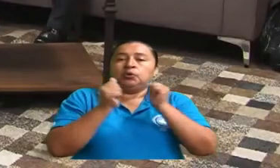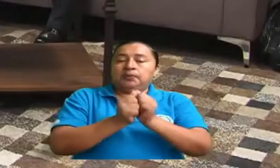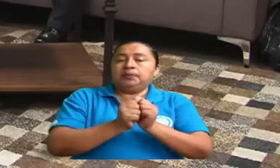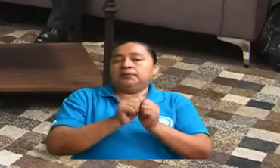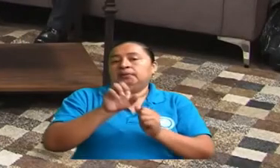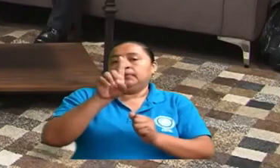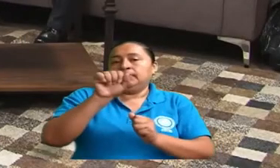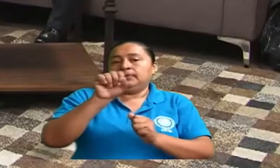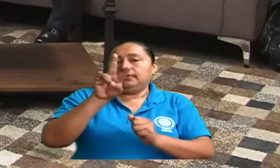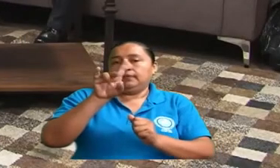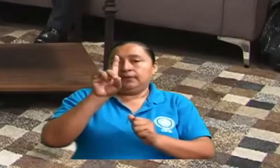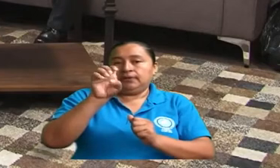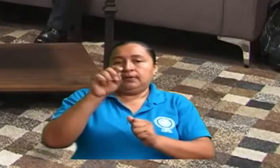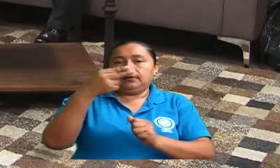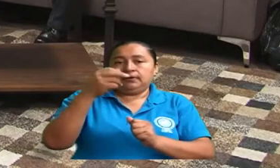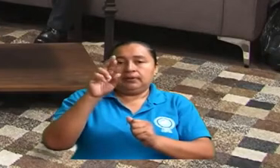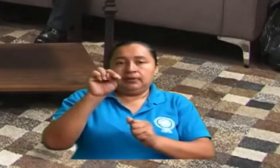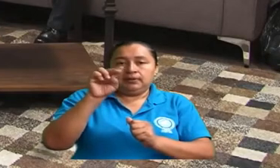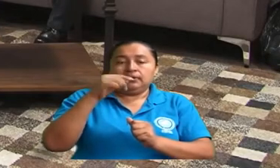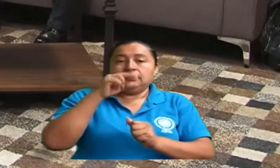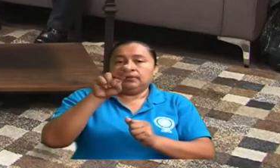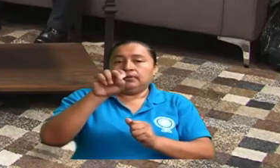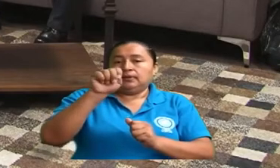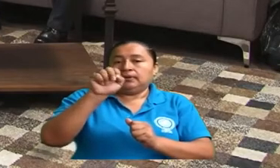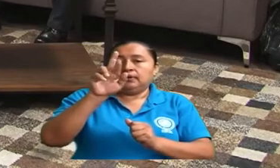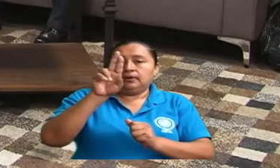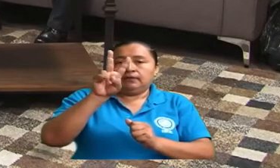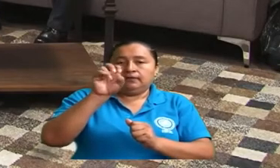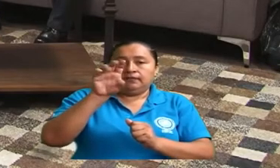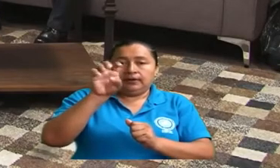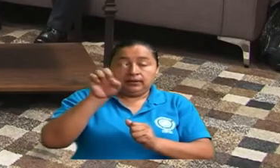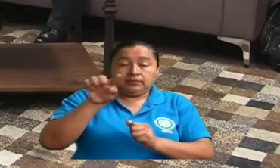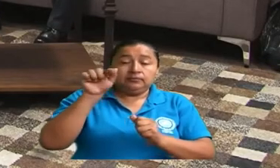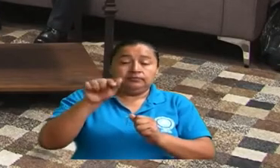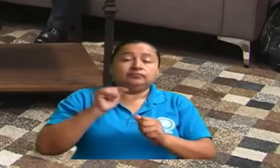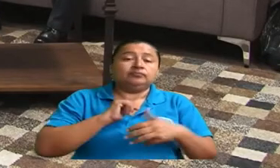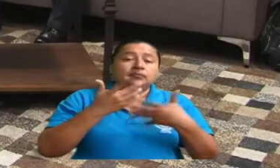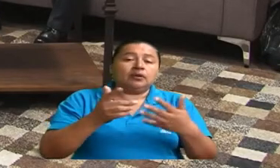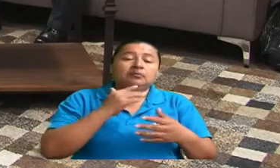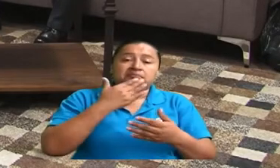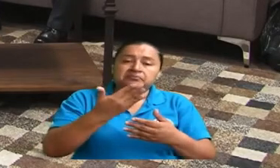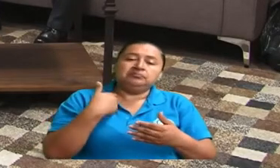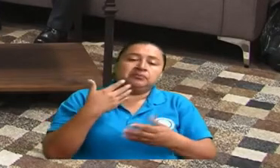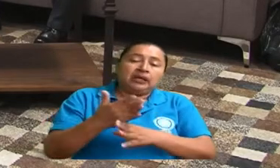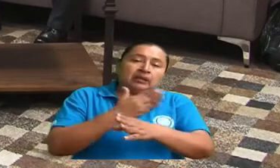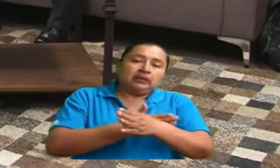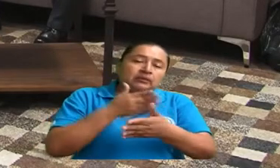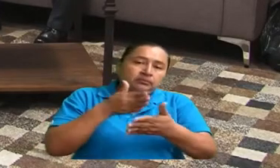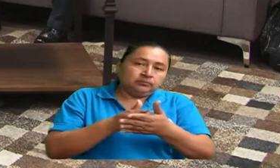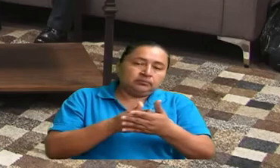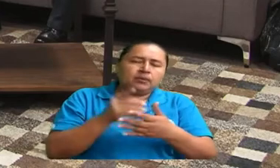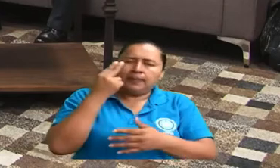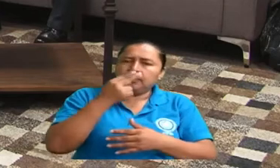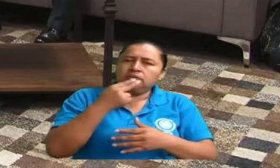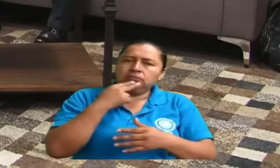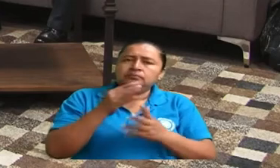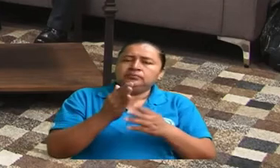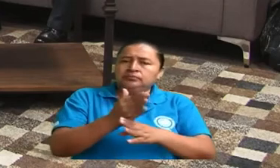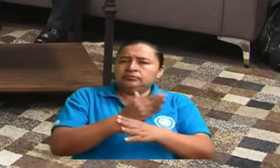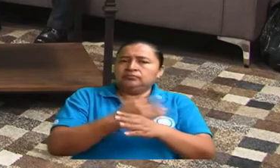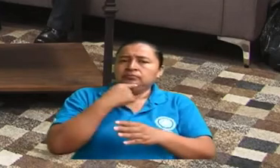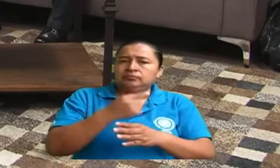es presidente de la Red Nacional Red NICA. Compañero David, pues antes de irnos a la pausa, una pregunta a partir de los planteamientos